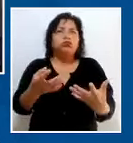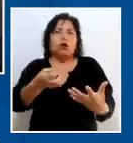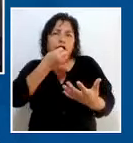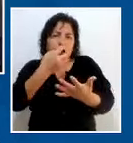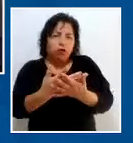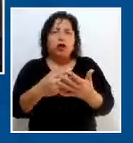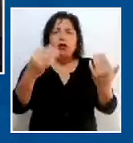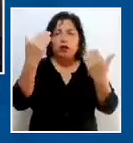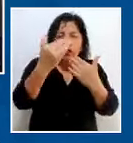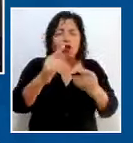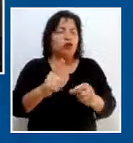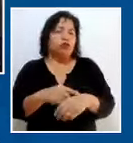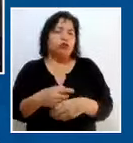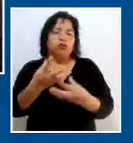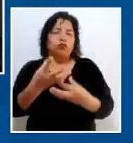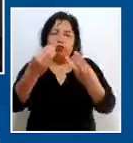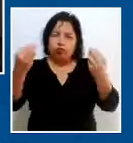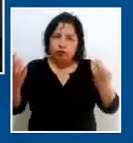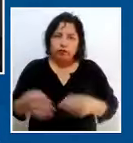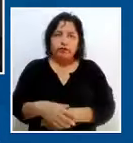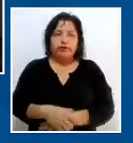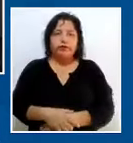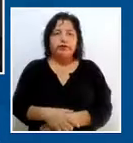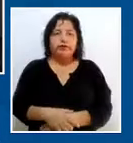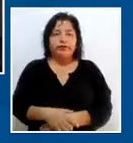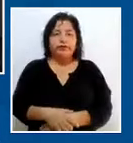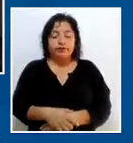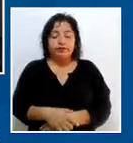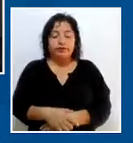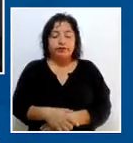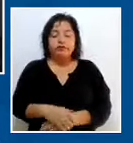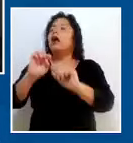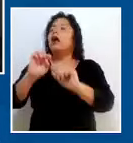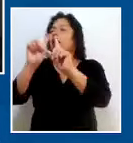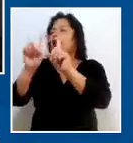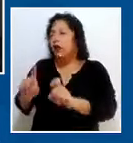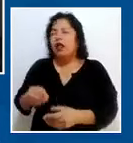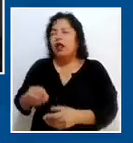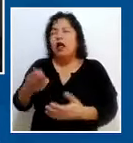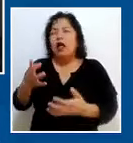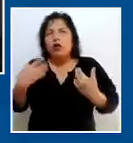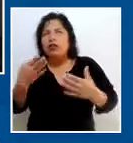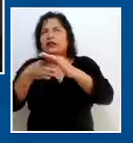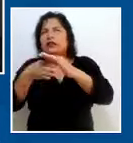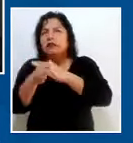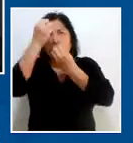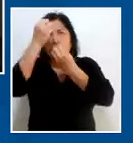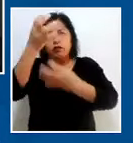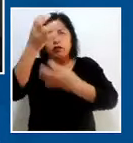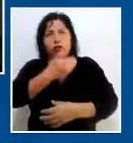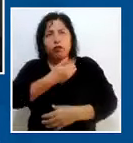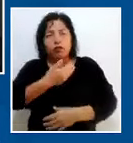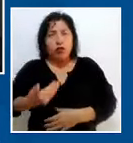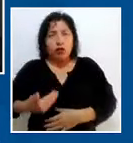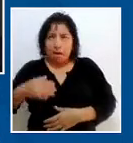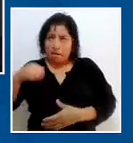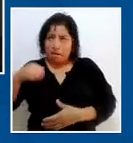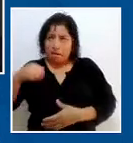¿no? Doctor, y acceder a la información pública tiene un costo. Sí, a